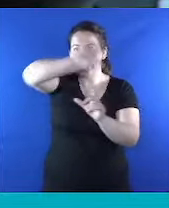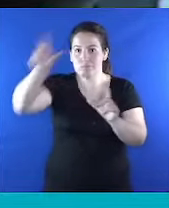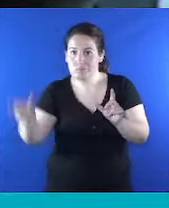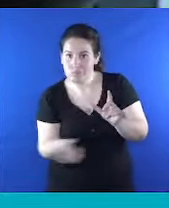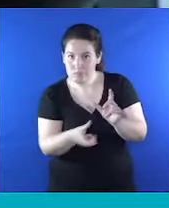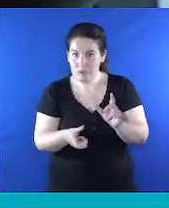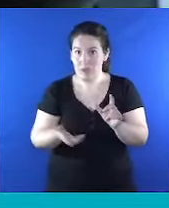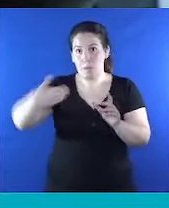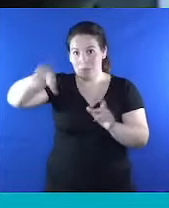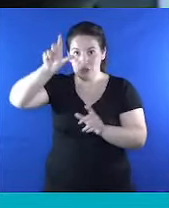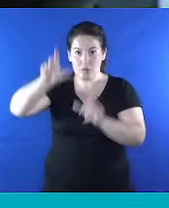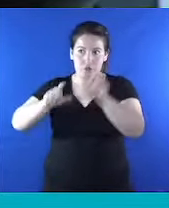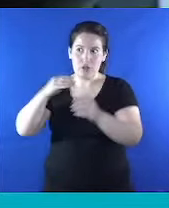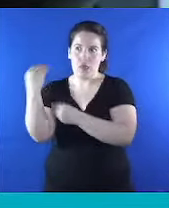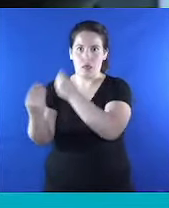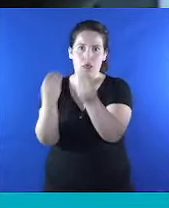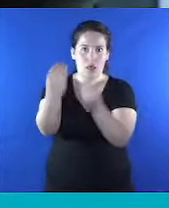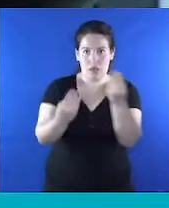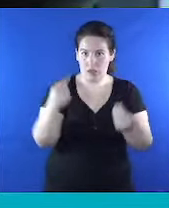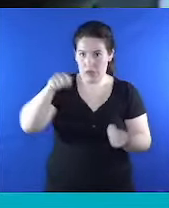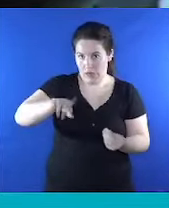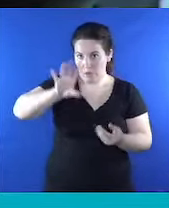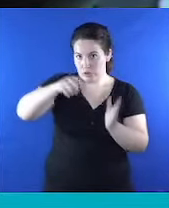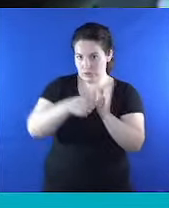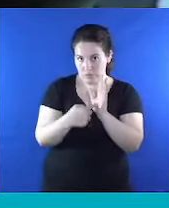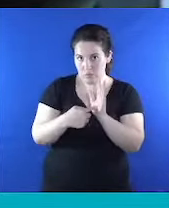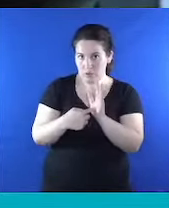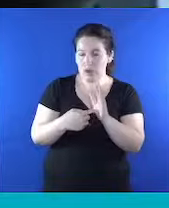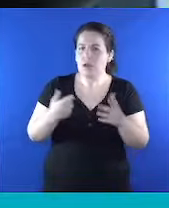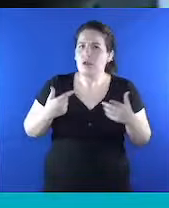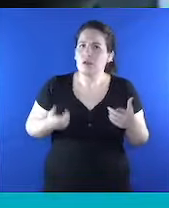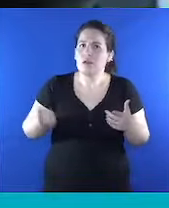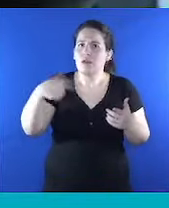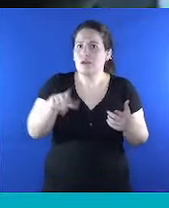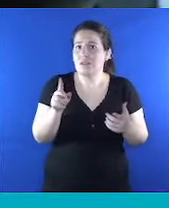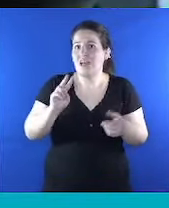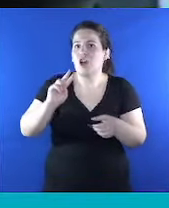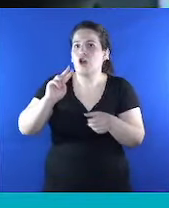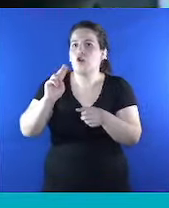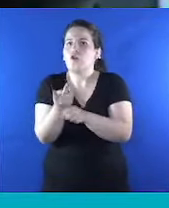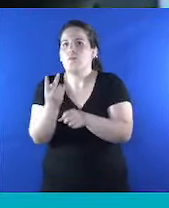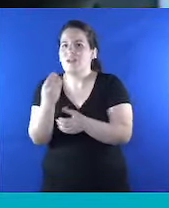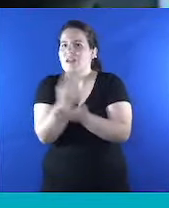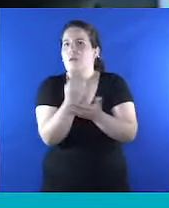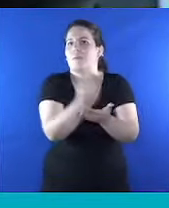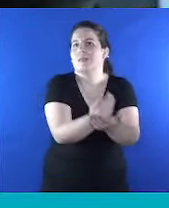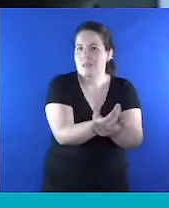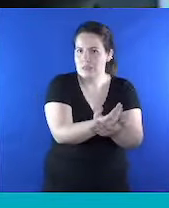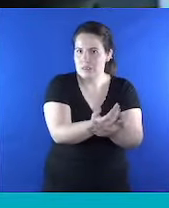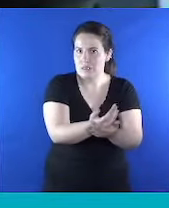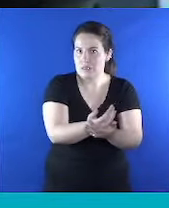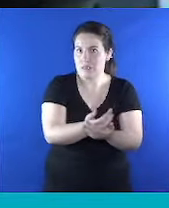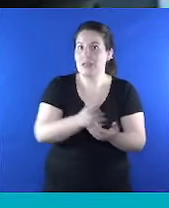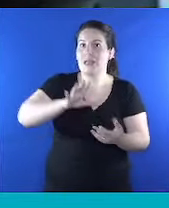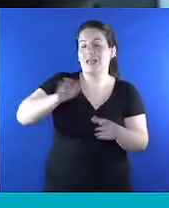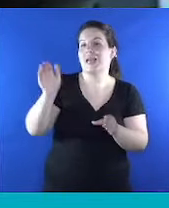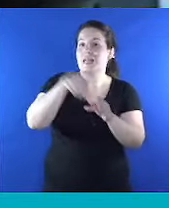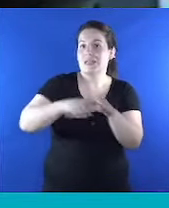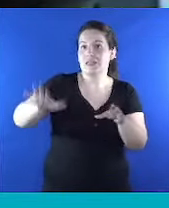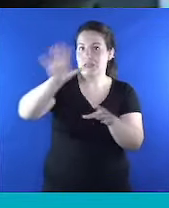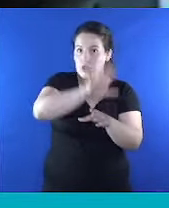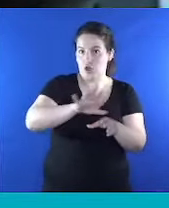de personas y de habitantes de la provincia de Buenos Aires digo está subrepresentado en esta cámara y el interior donde